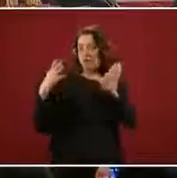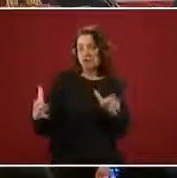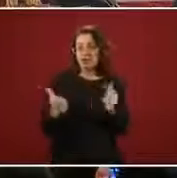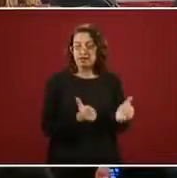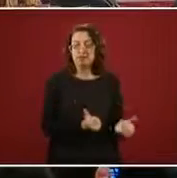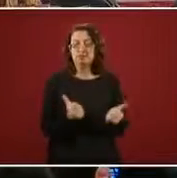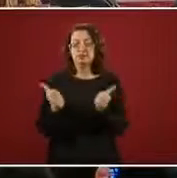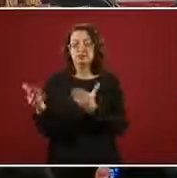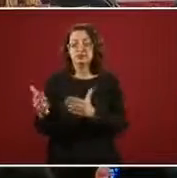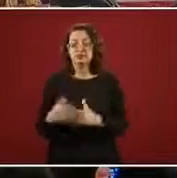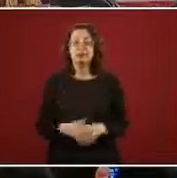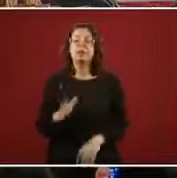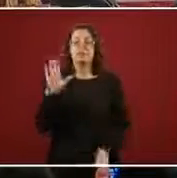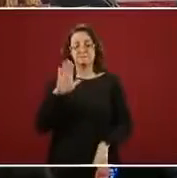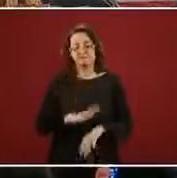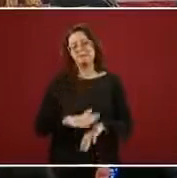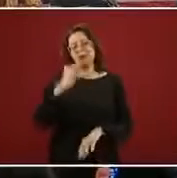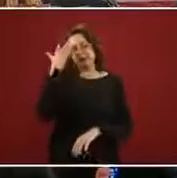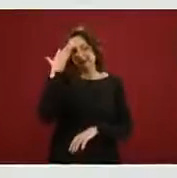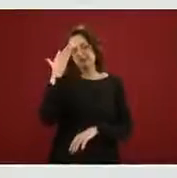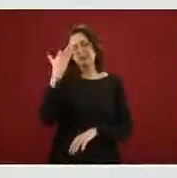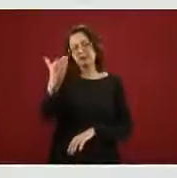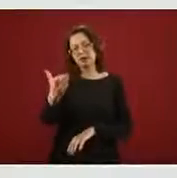sí requiere de tiempo,